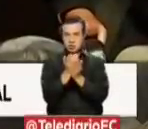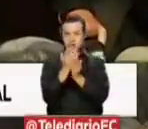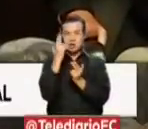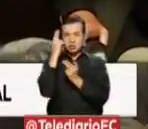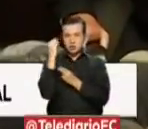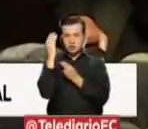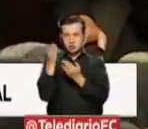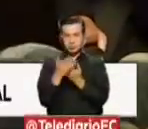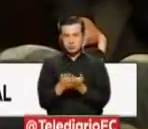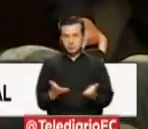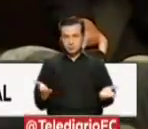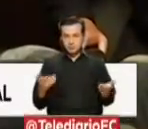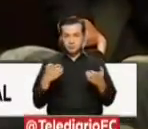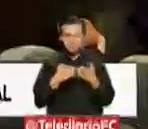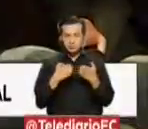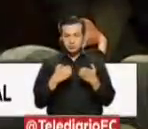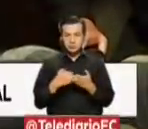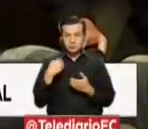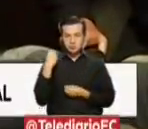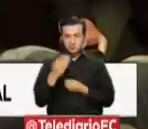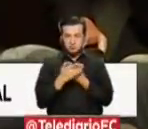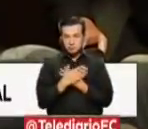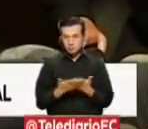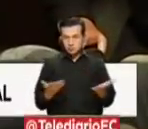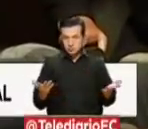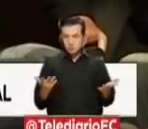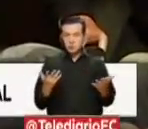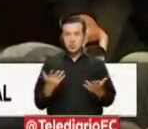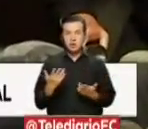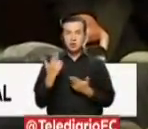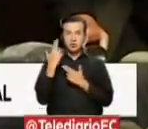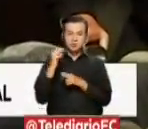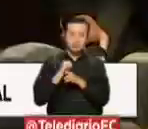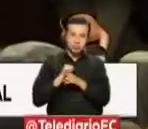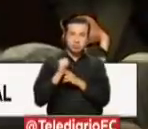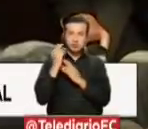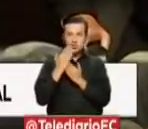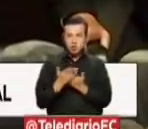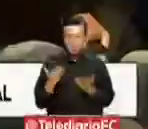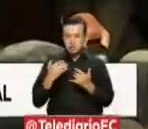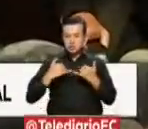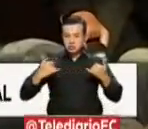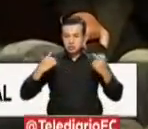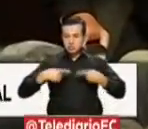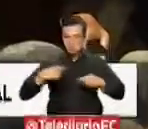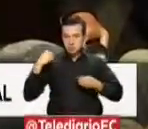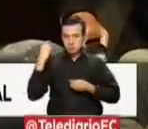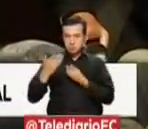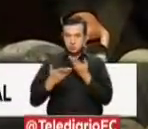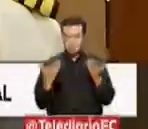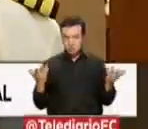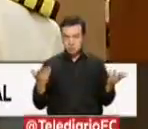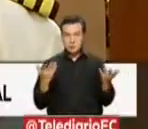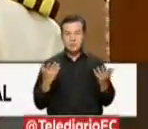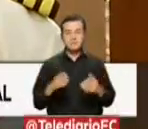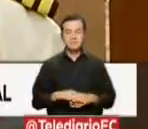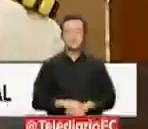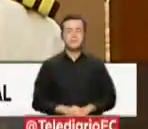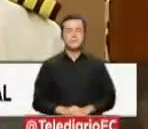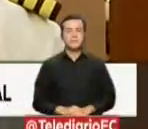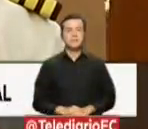ejército, equipamiento de armamento y de municiones para la frontera y el equipamiento individual. Que